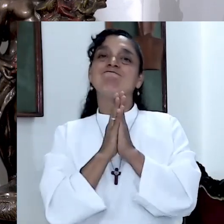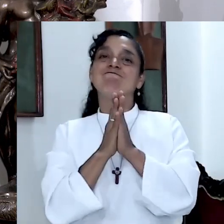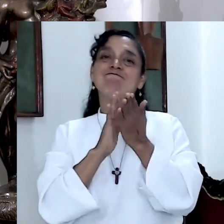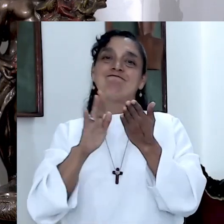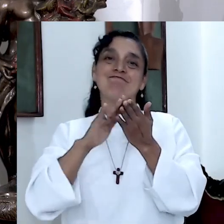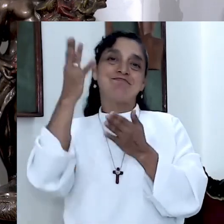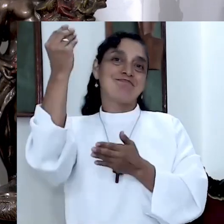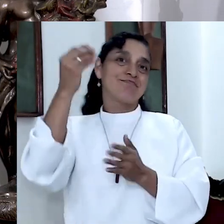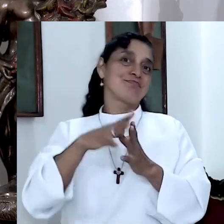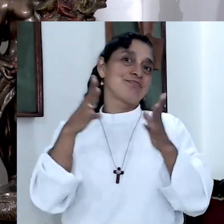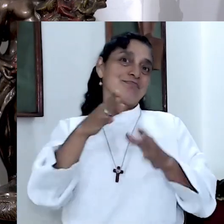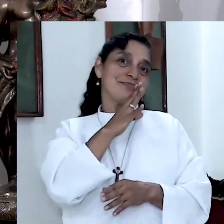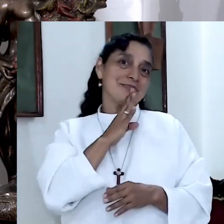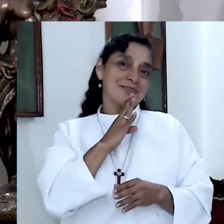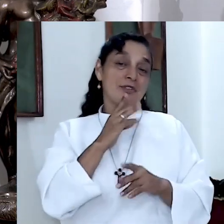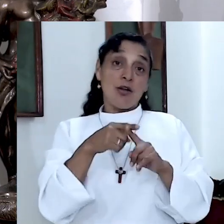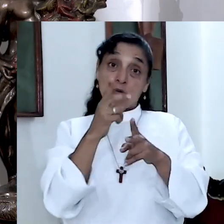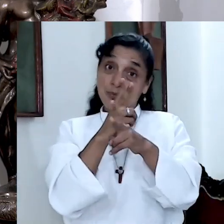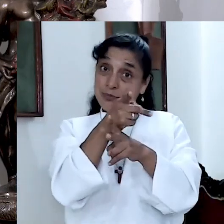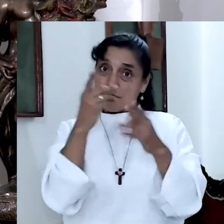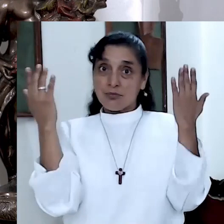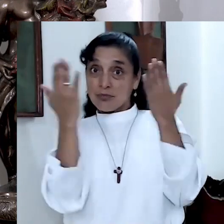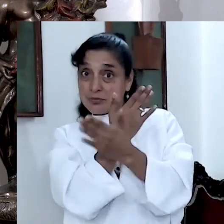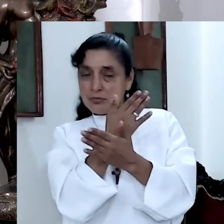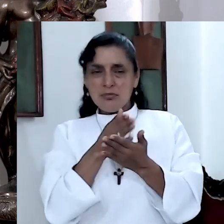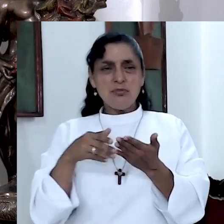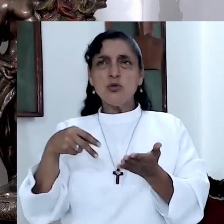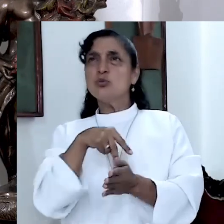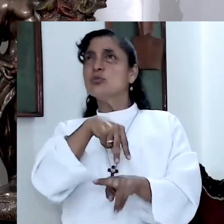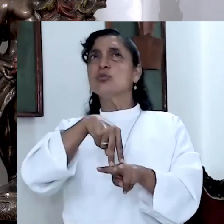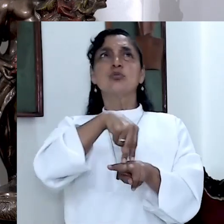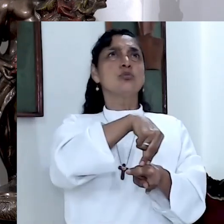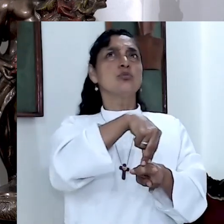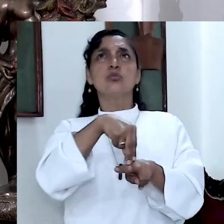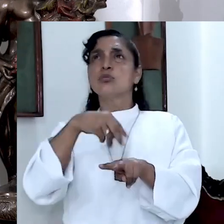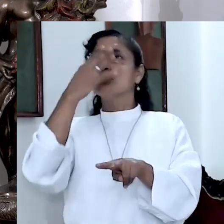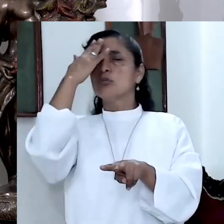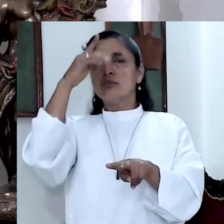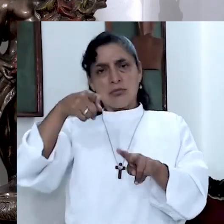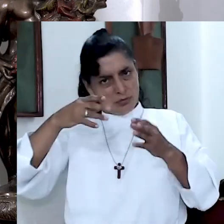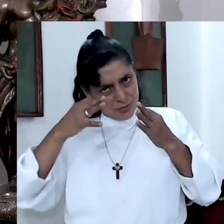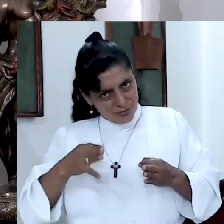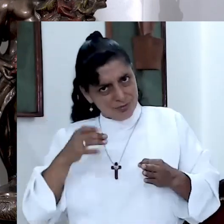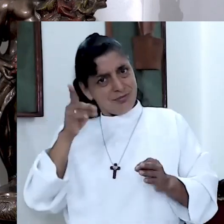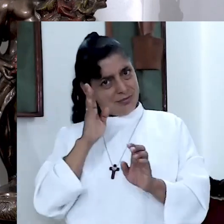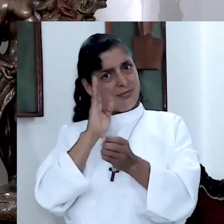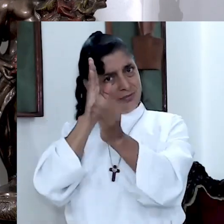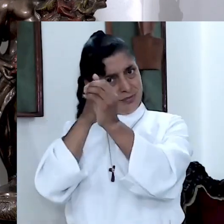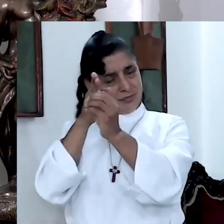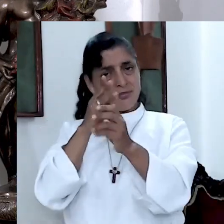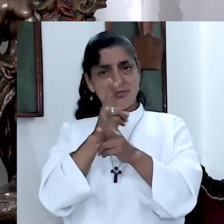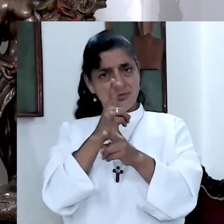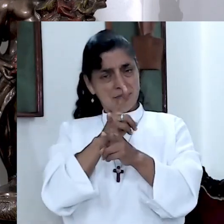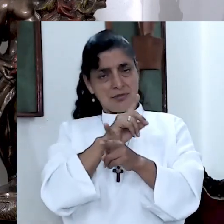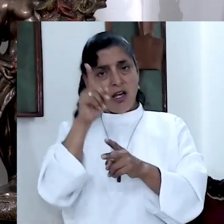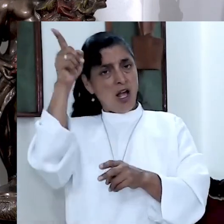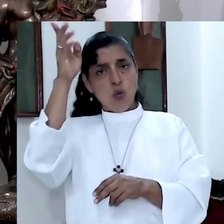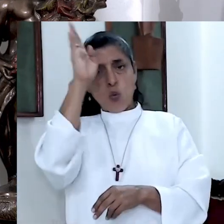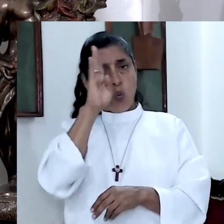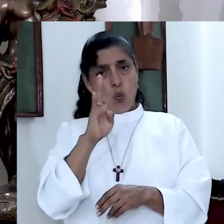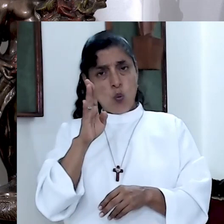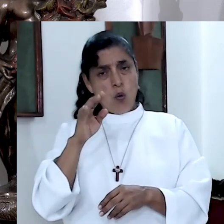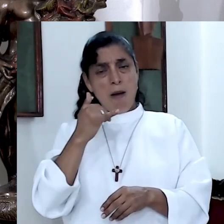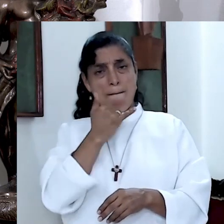confundidos, desorientados, quisiéramos pues que el mal sea erradicado cuanto antes, porque es una injusticia. Y Dios dice: